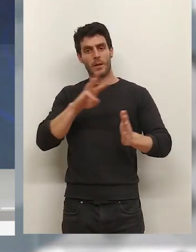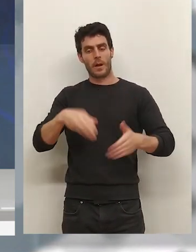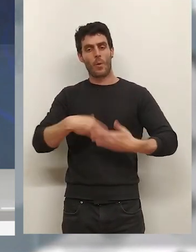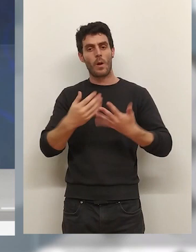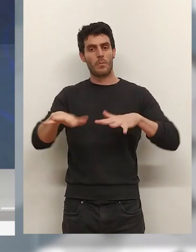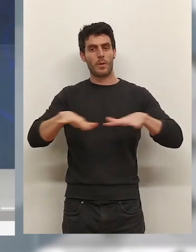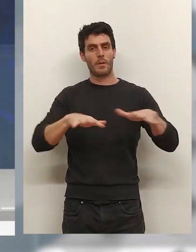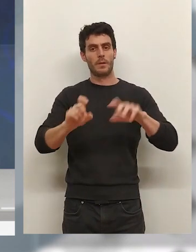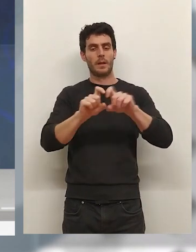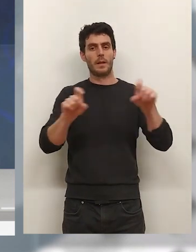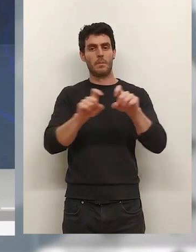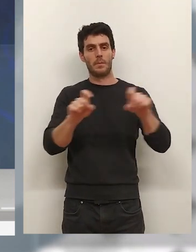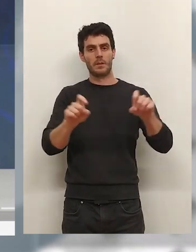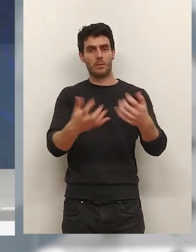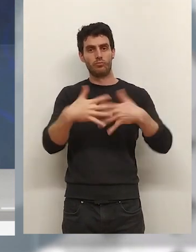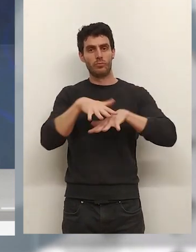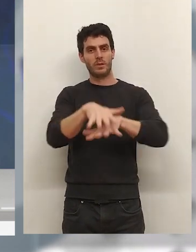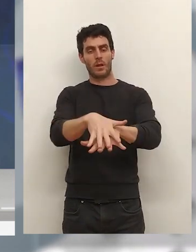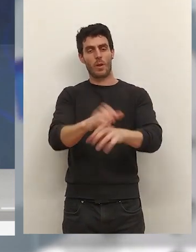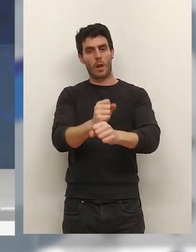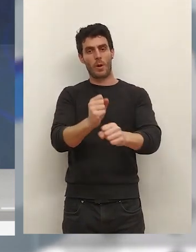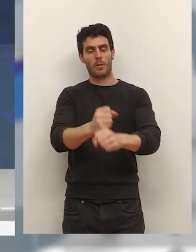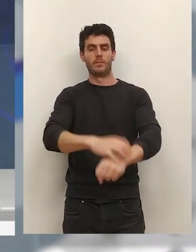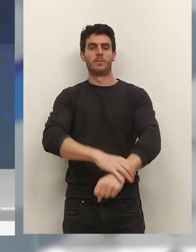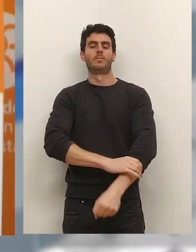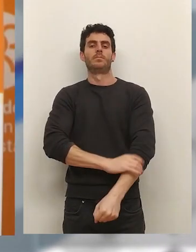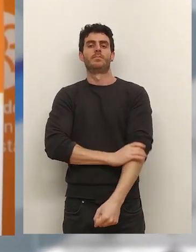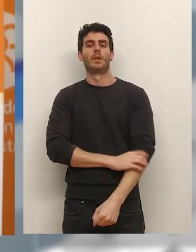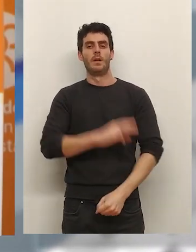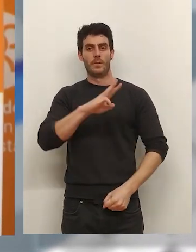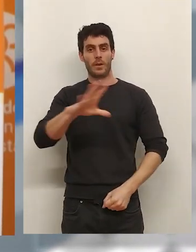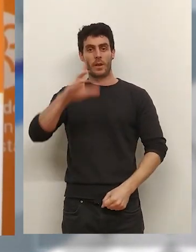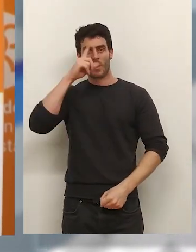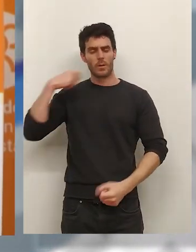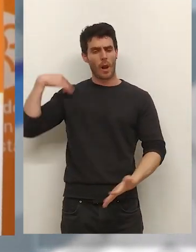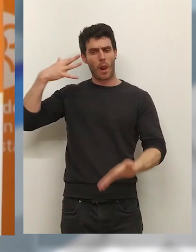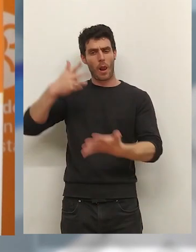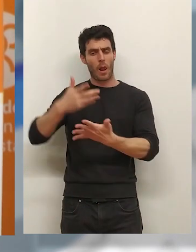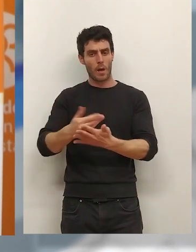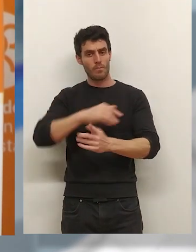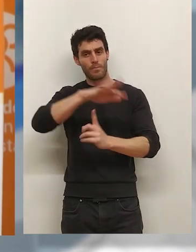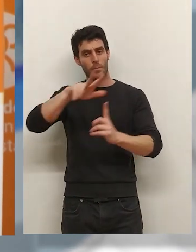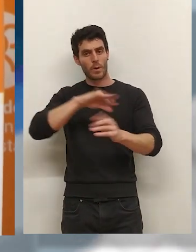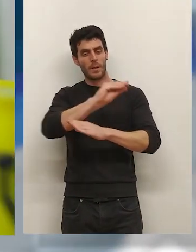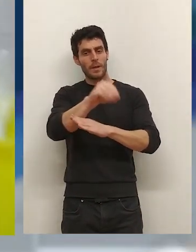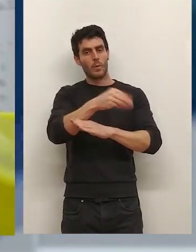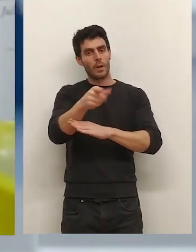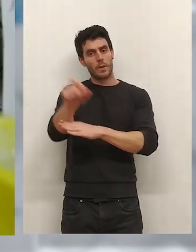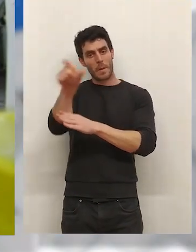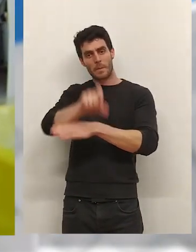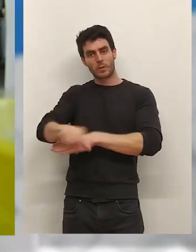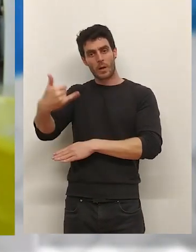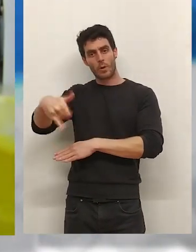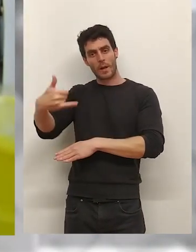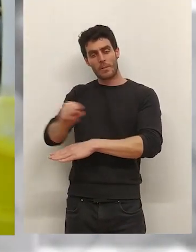2023 es poner en marcha una empresa de inserción. Lleva 35 años cuidando del medio ambiente y